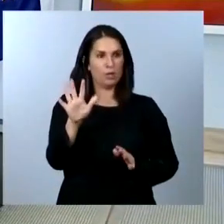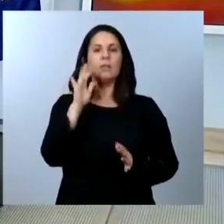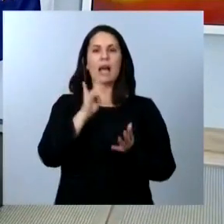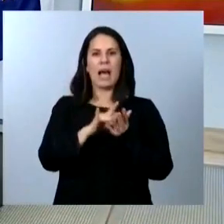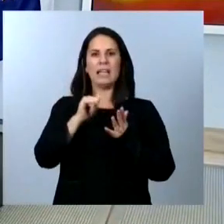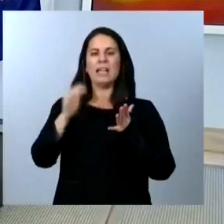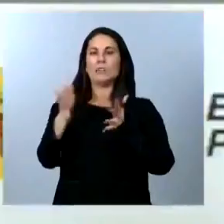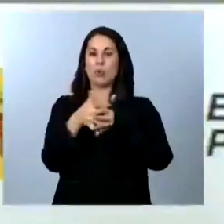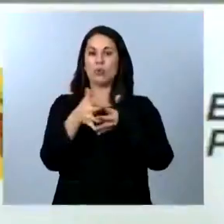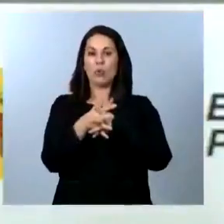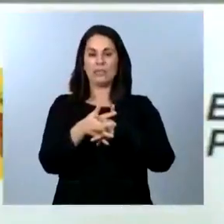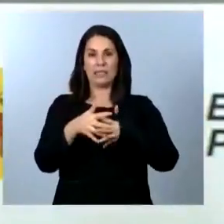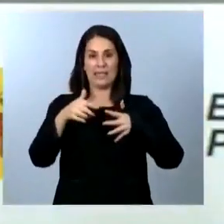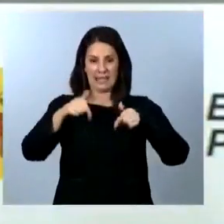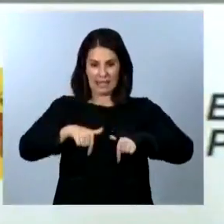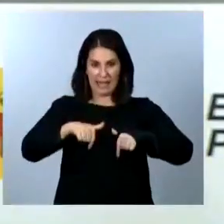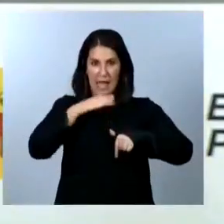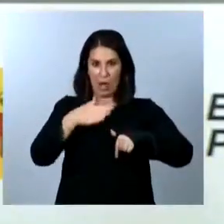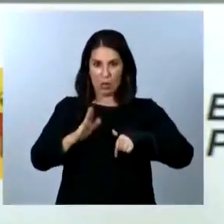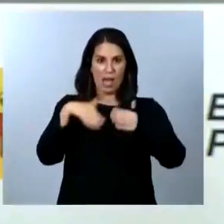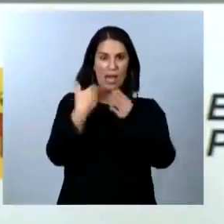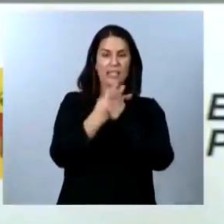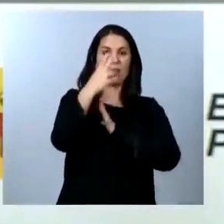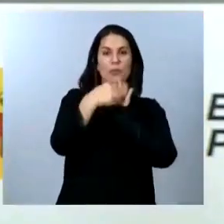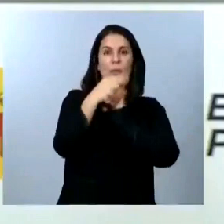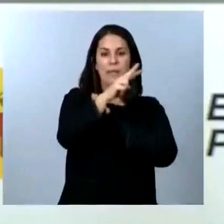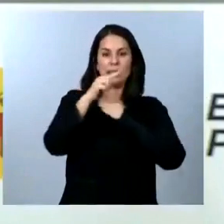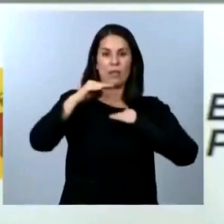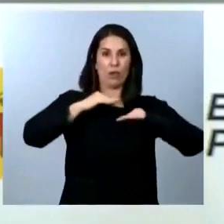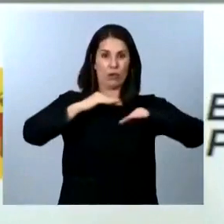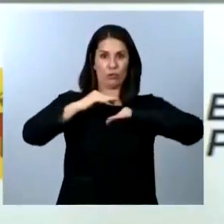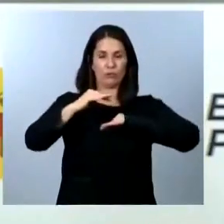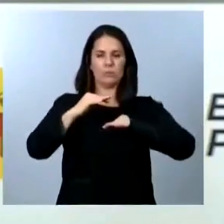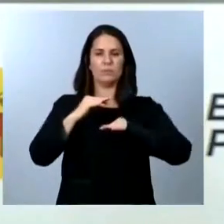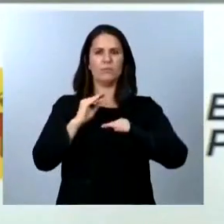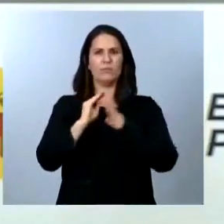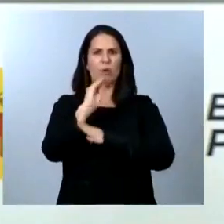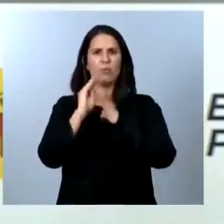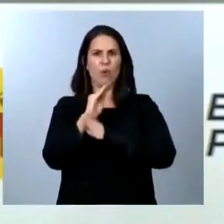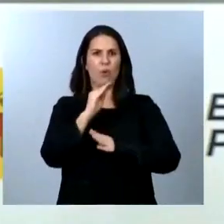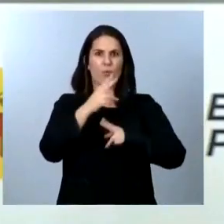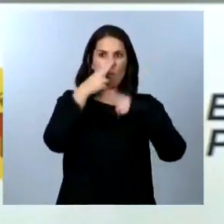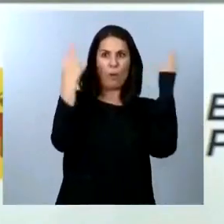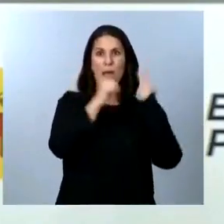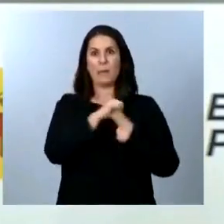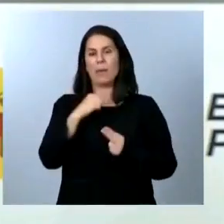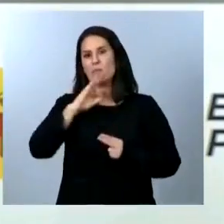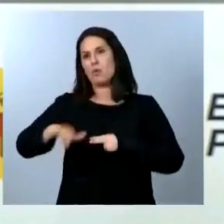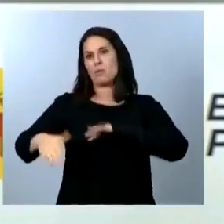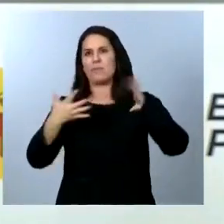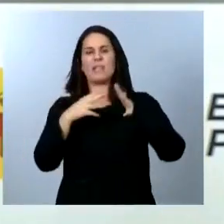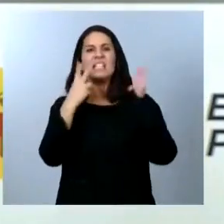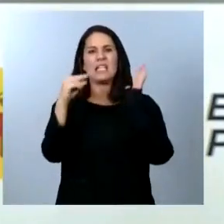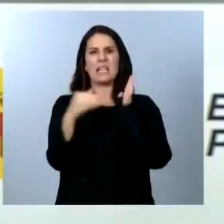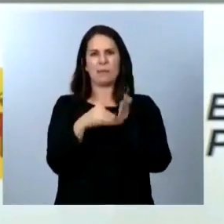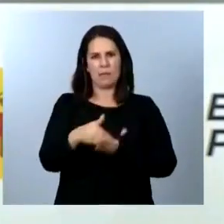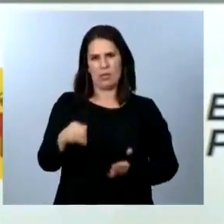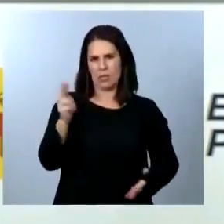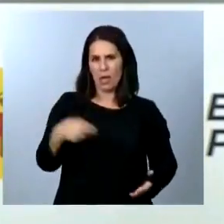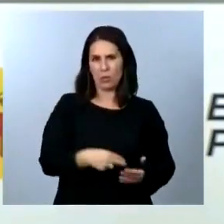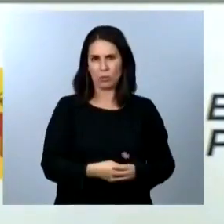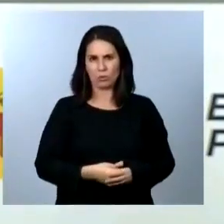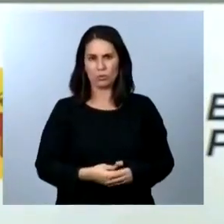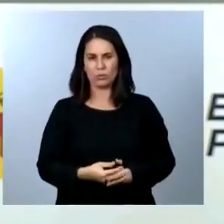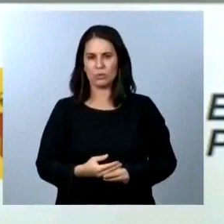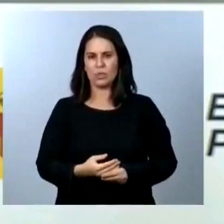año 2020 y 2022 una inversión pública y privada del entorno de 70.000 millones de euros. Las inversiones